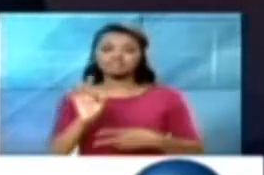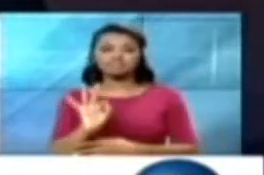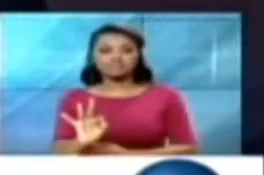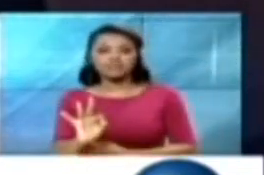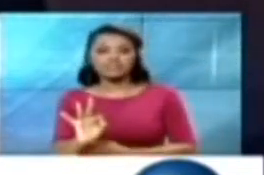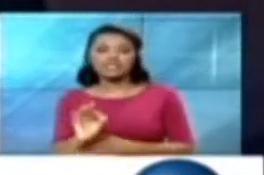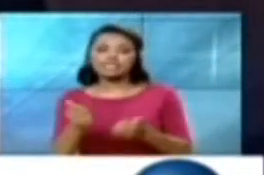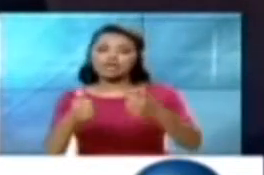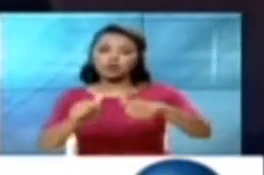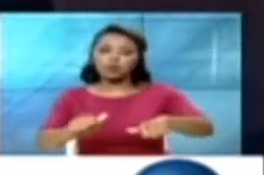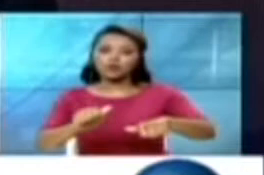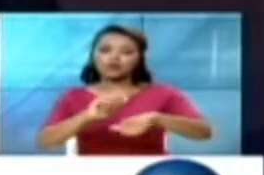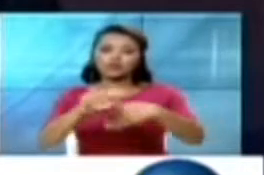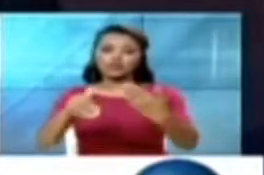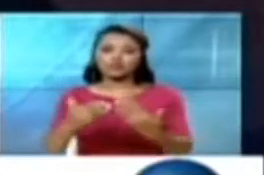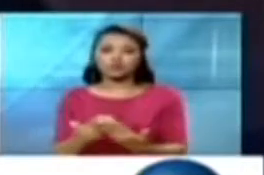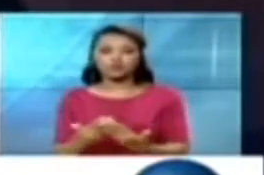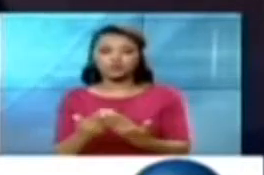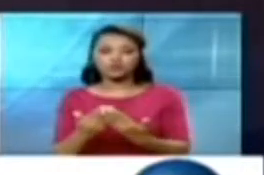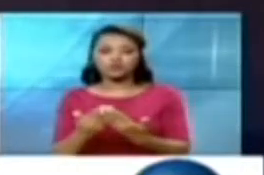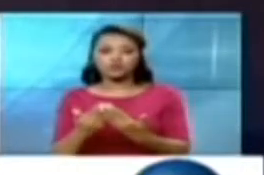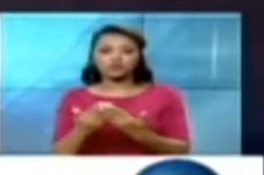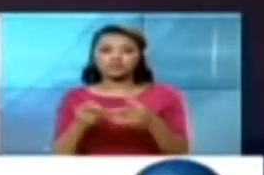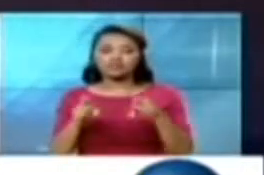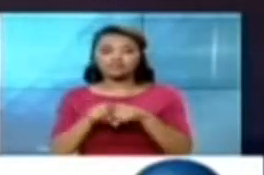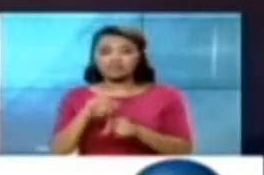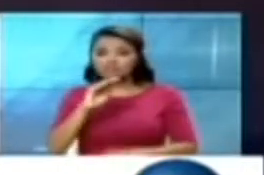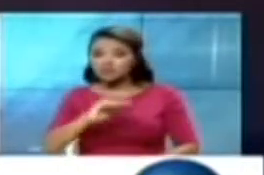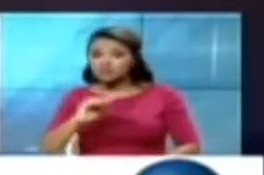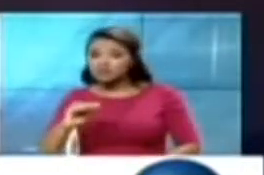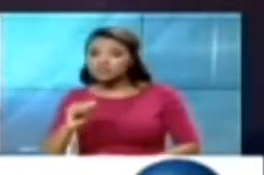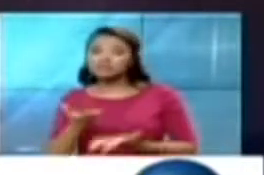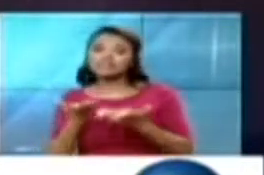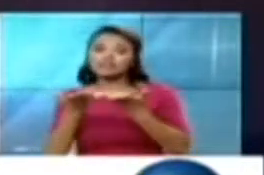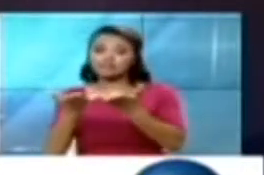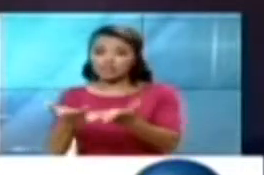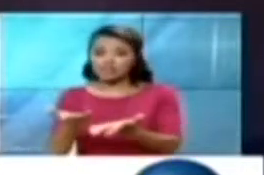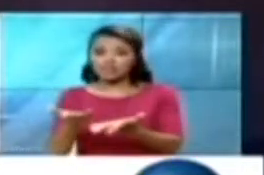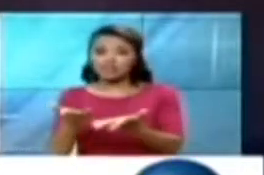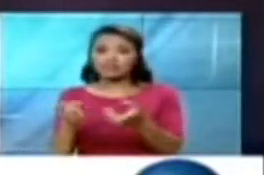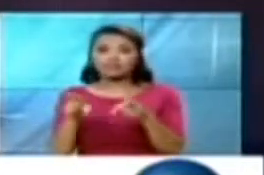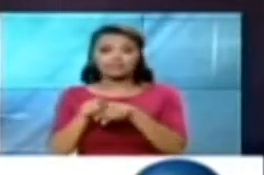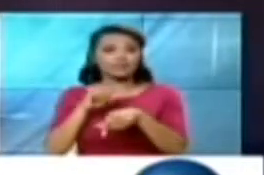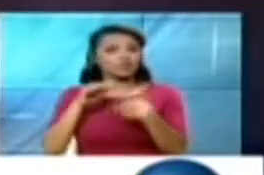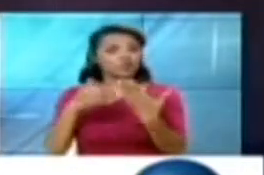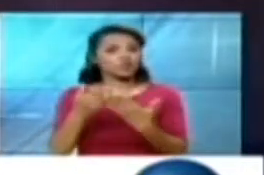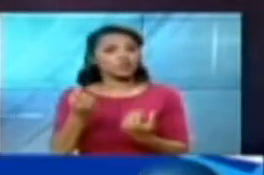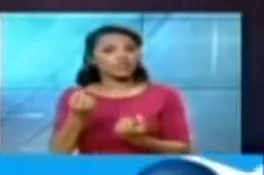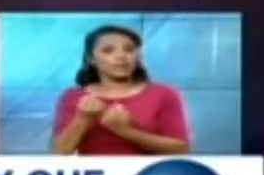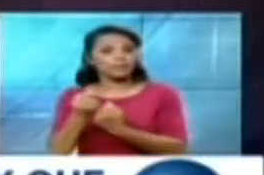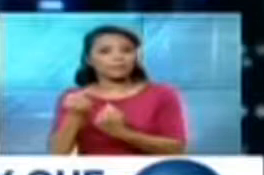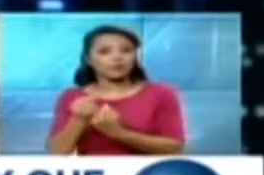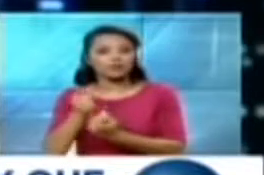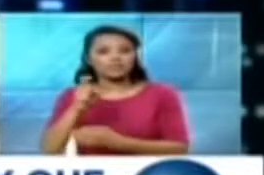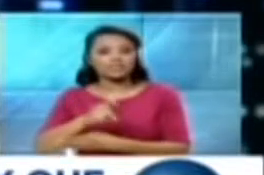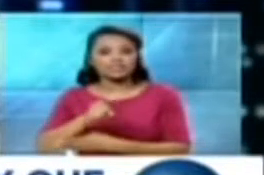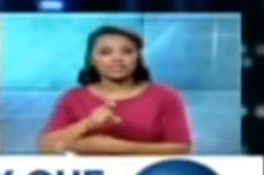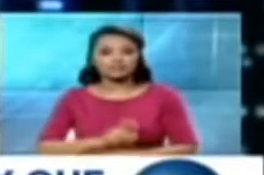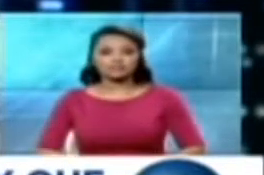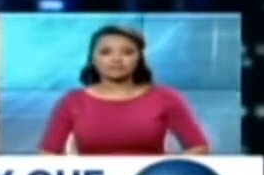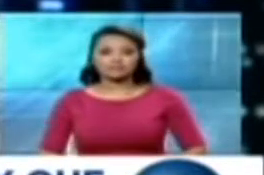acorde al ambiente sano. Nuestra niñez recibirá del Estado todo el apoyo necesario para